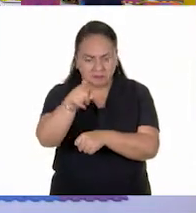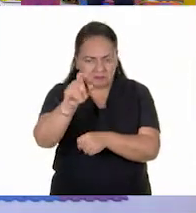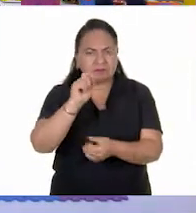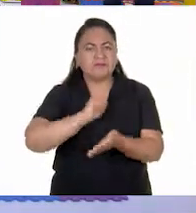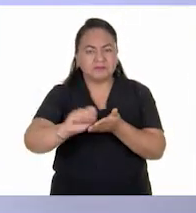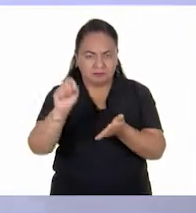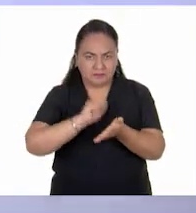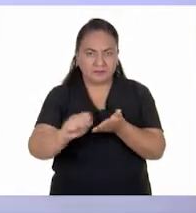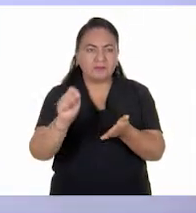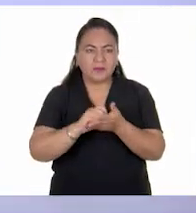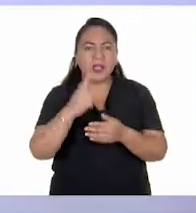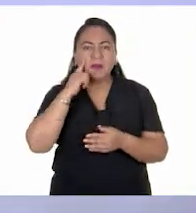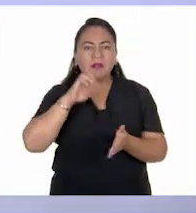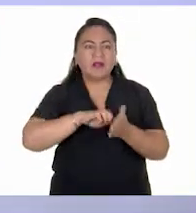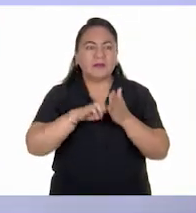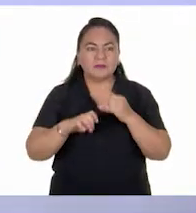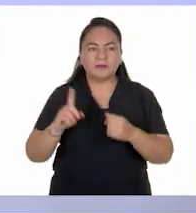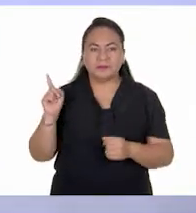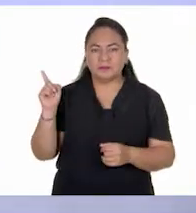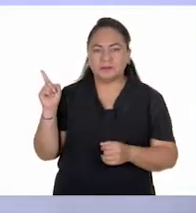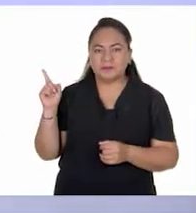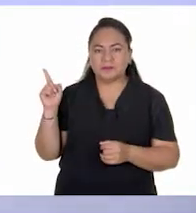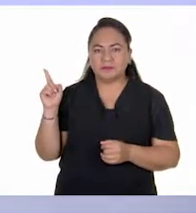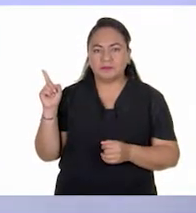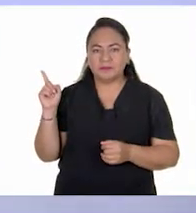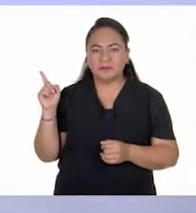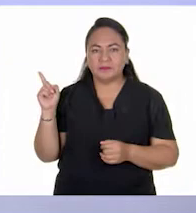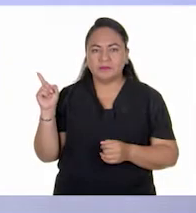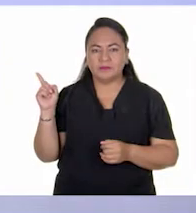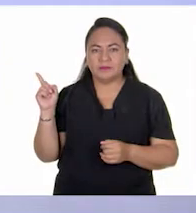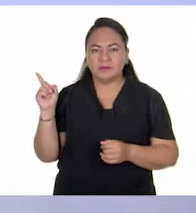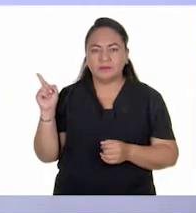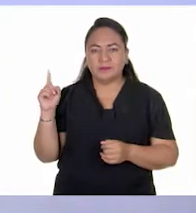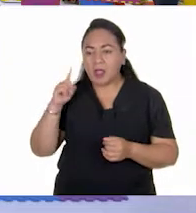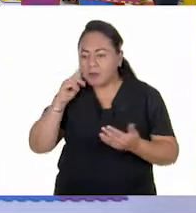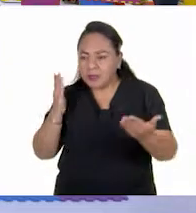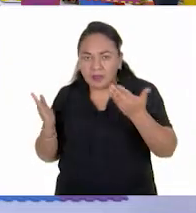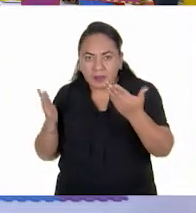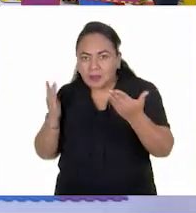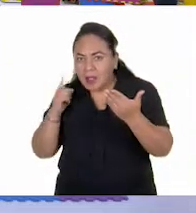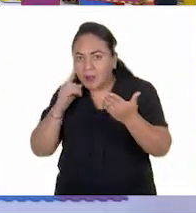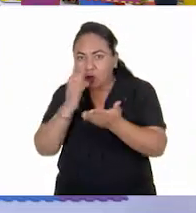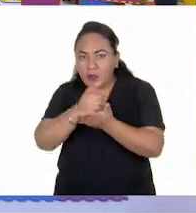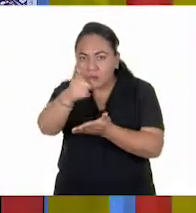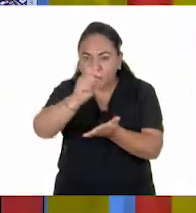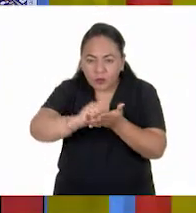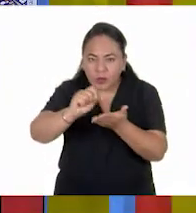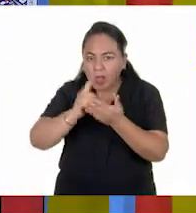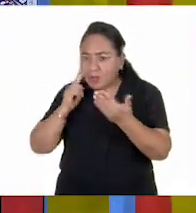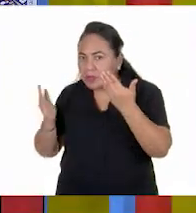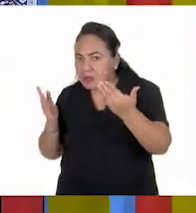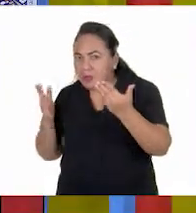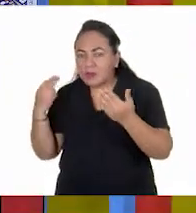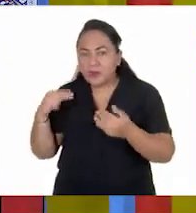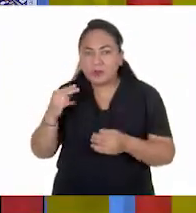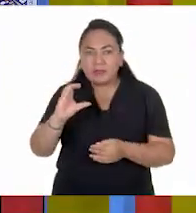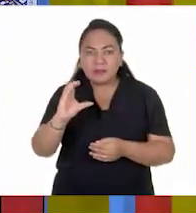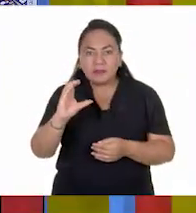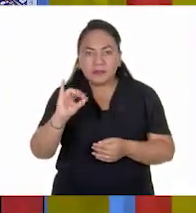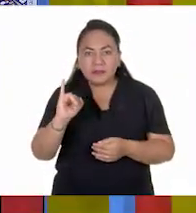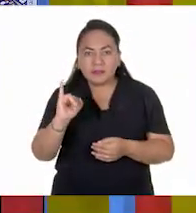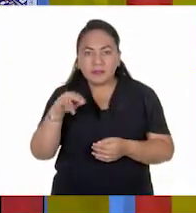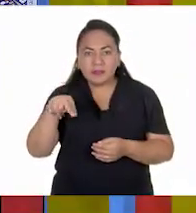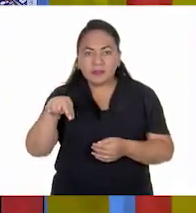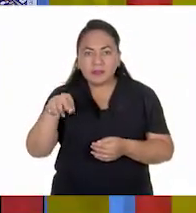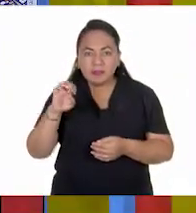Escríbanla y vamos a comparar si lo que ustedes escribieron como cine se parece a lo que va a escribir en este